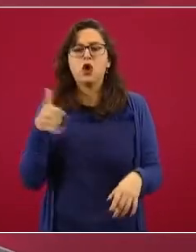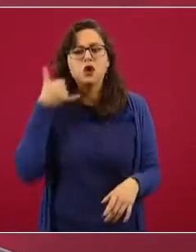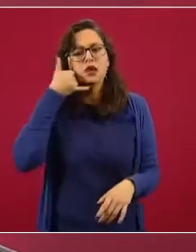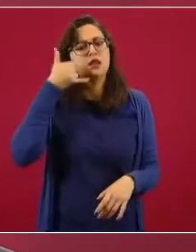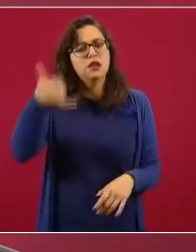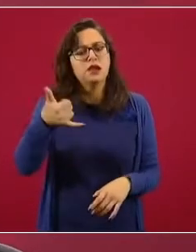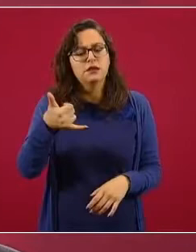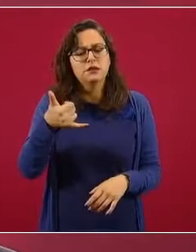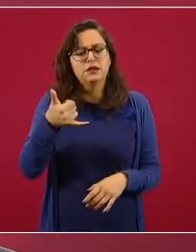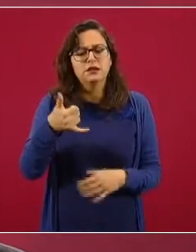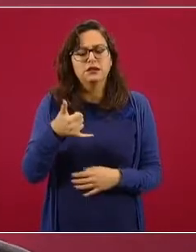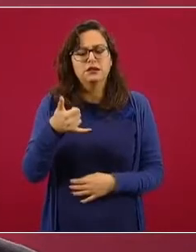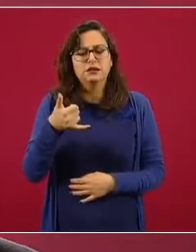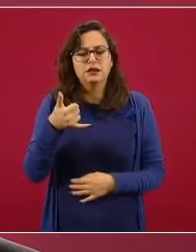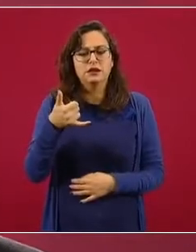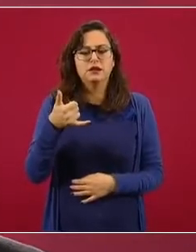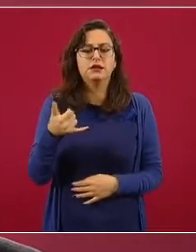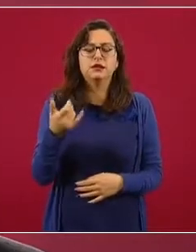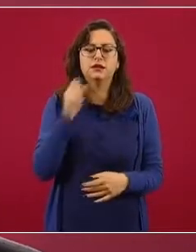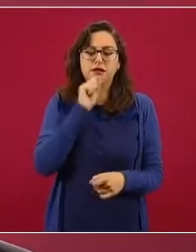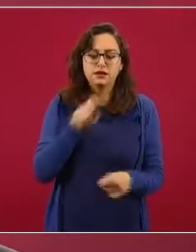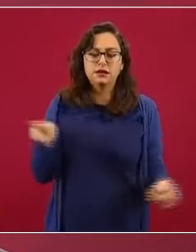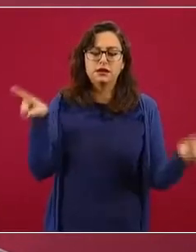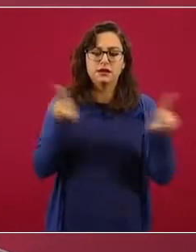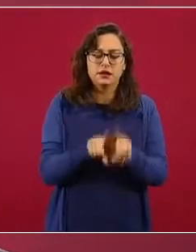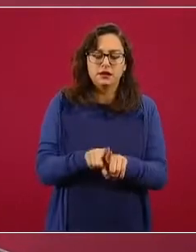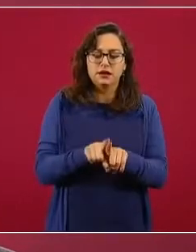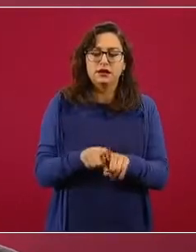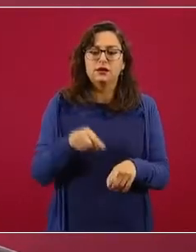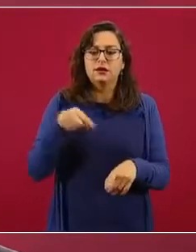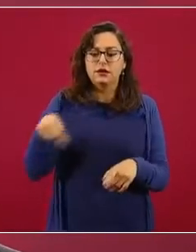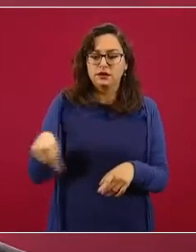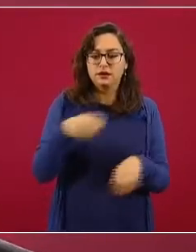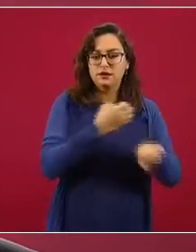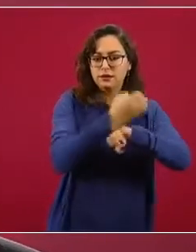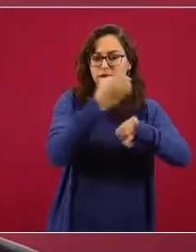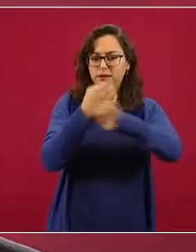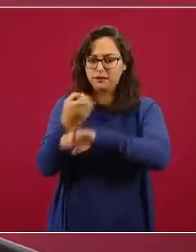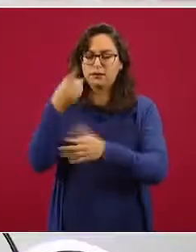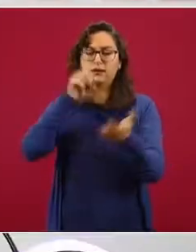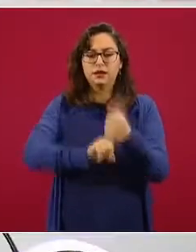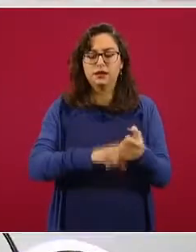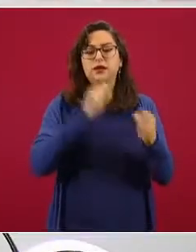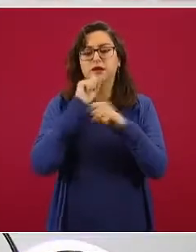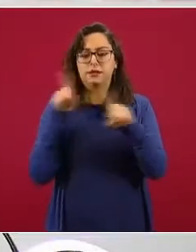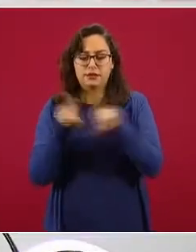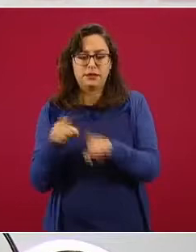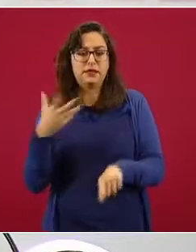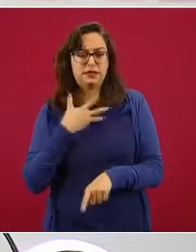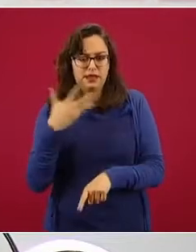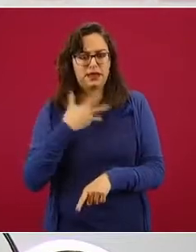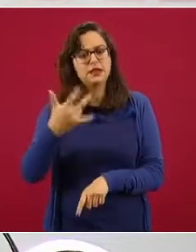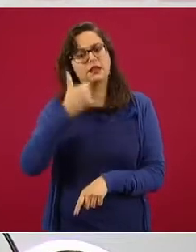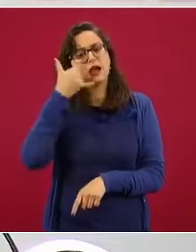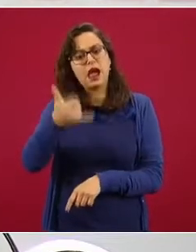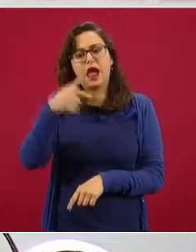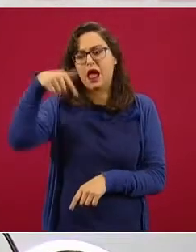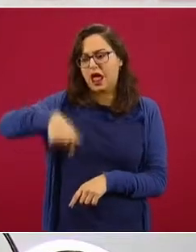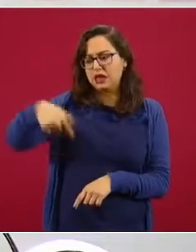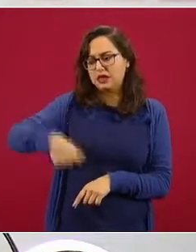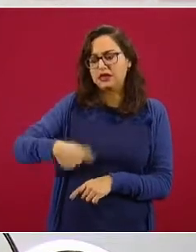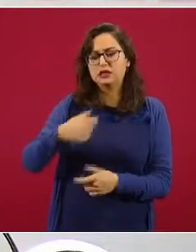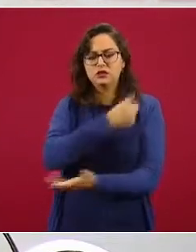911. Localmente también las entidades federativas han puesto a disposición números de emergencia. Por ejemplo, en la Ciudad de México es el de